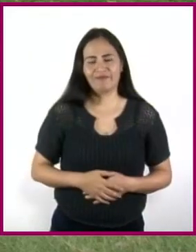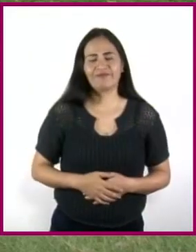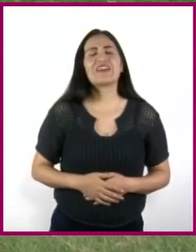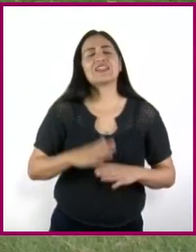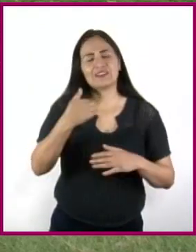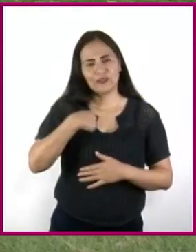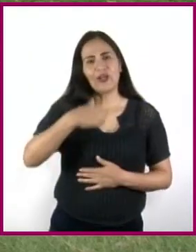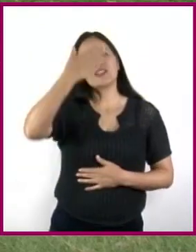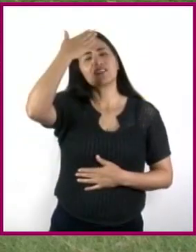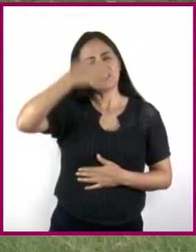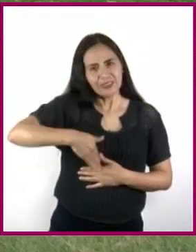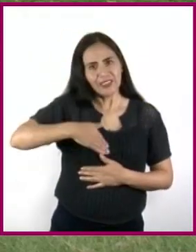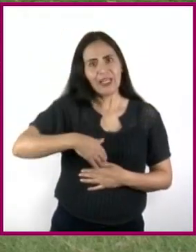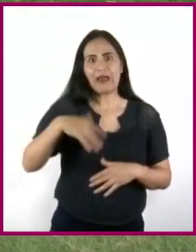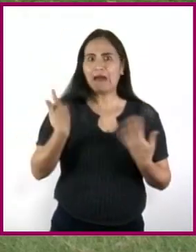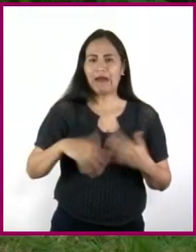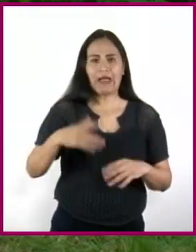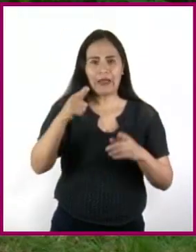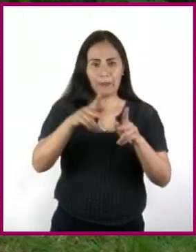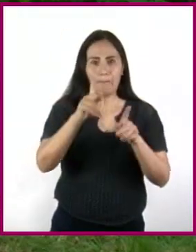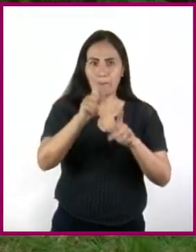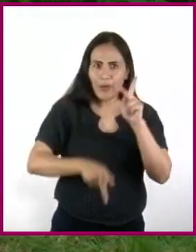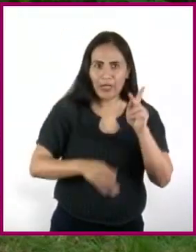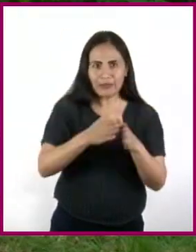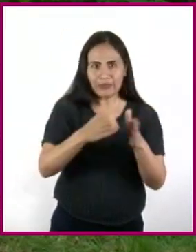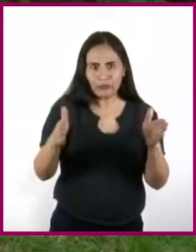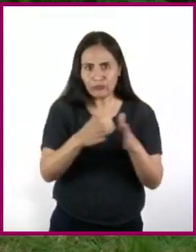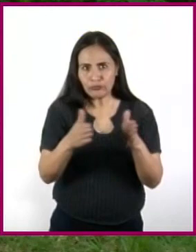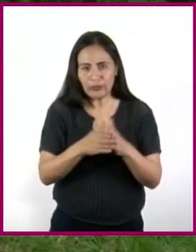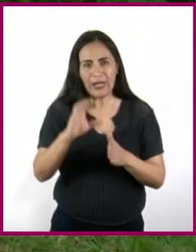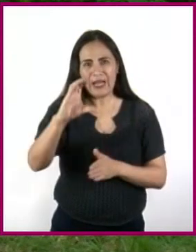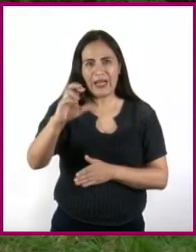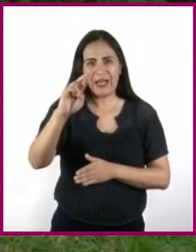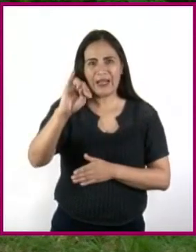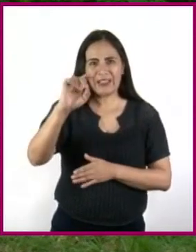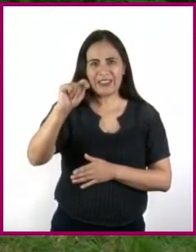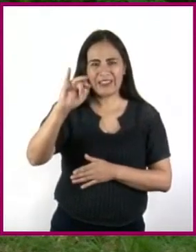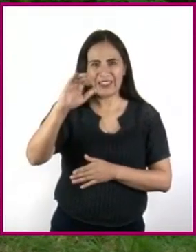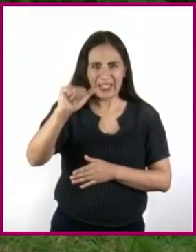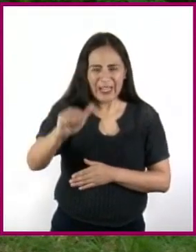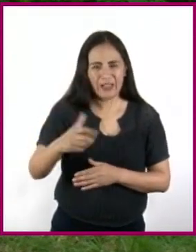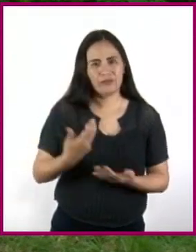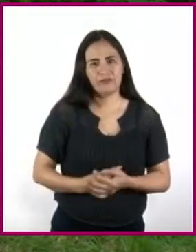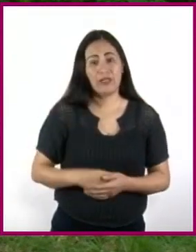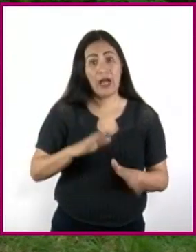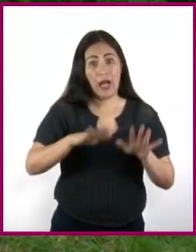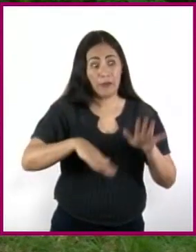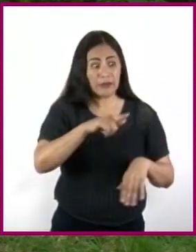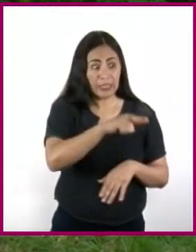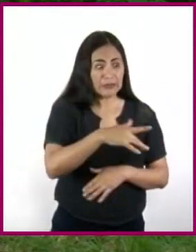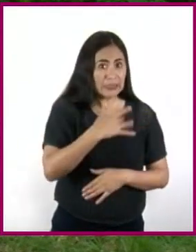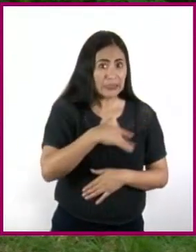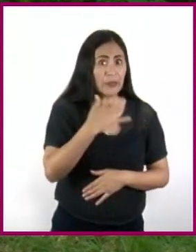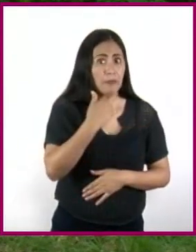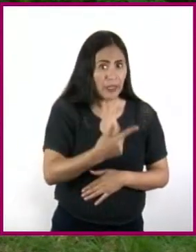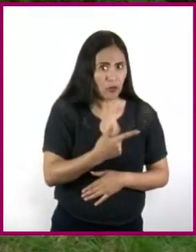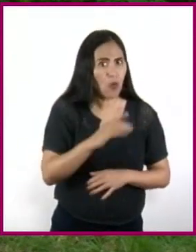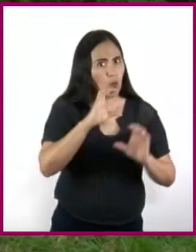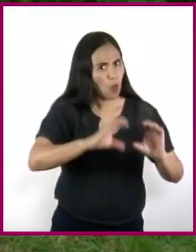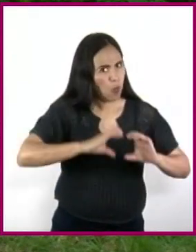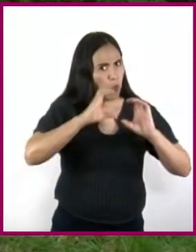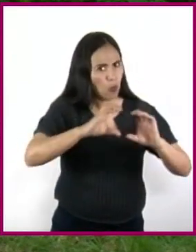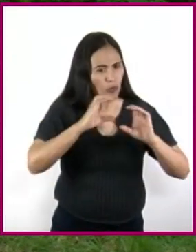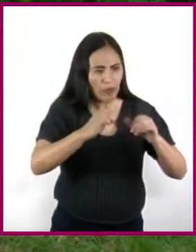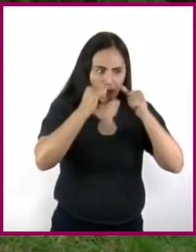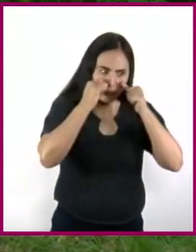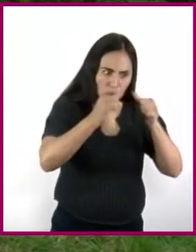signos de alarma en la fase crítica del dengue. Ojo con la fase engañosa donde se presentan síntomas de mejoría. Hay que estar atentos